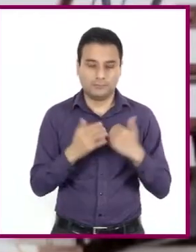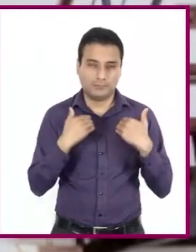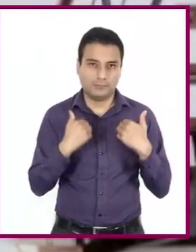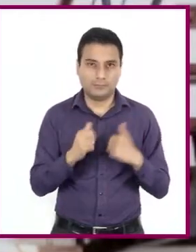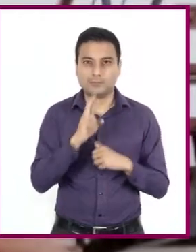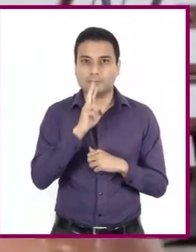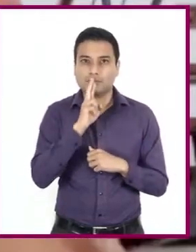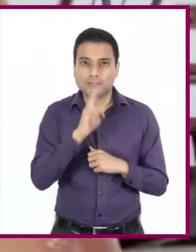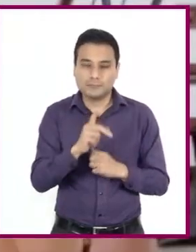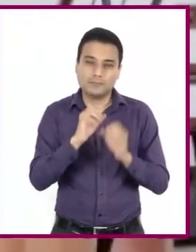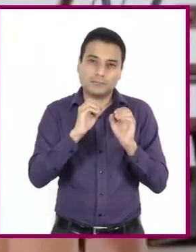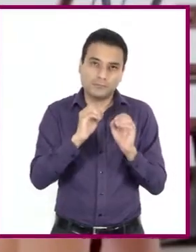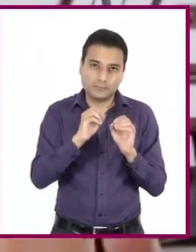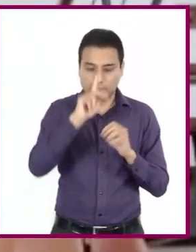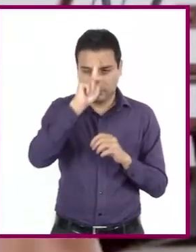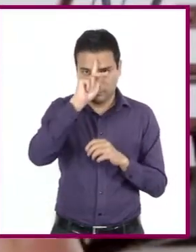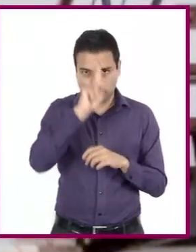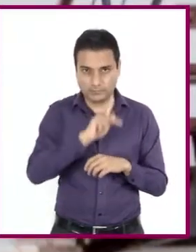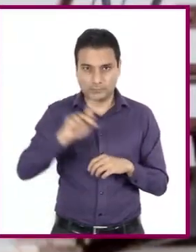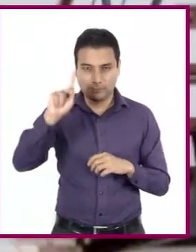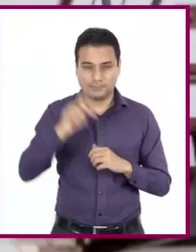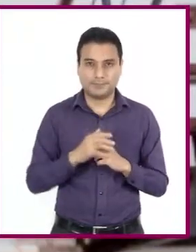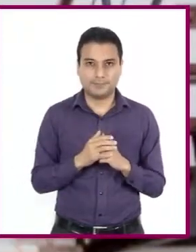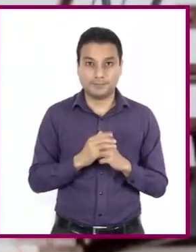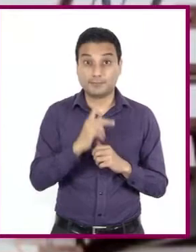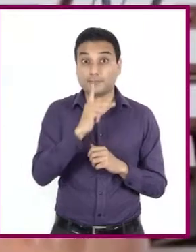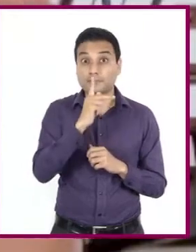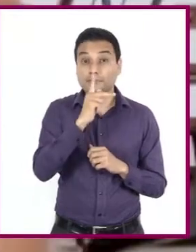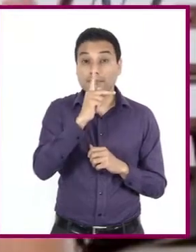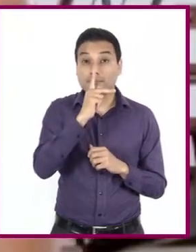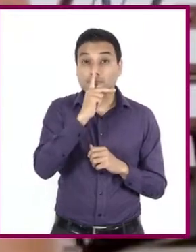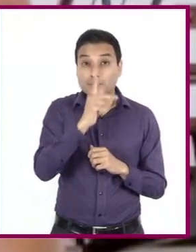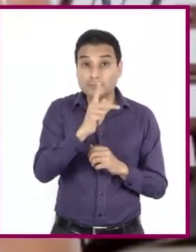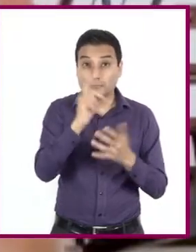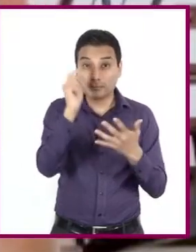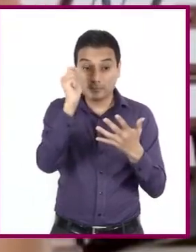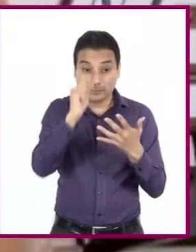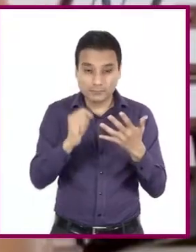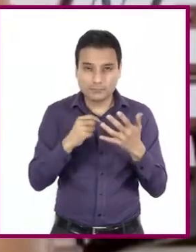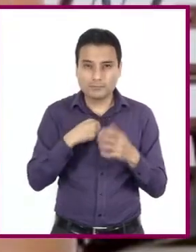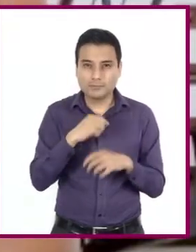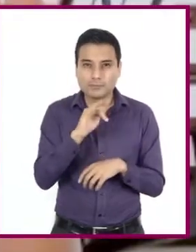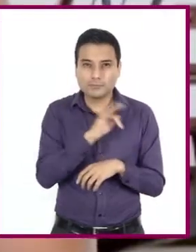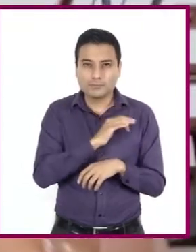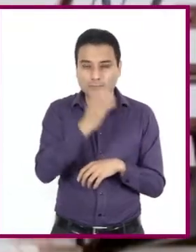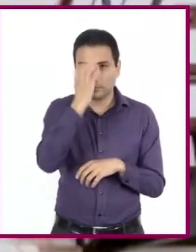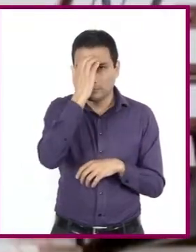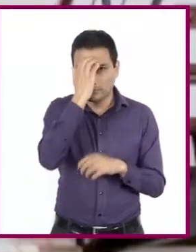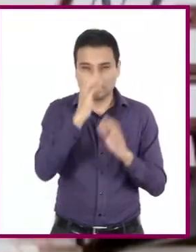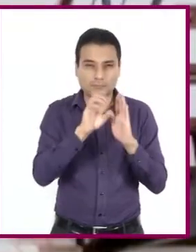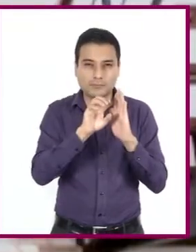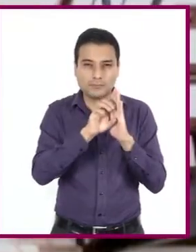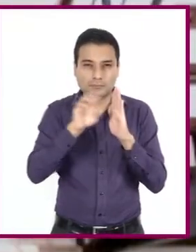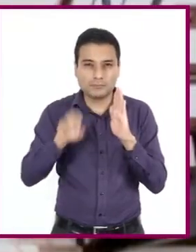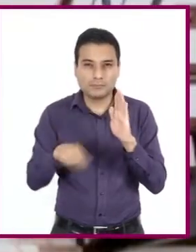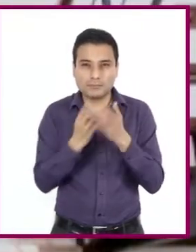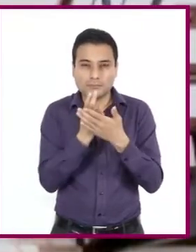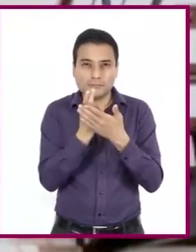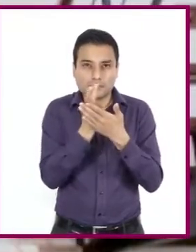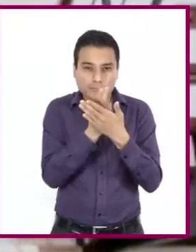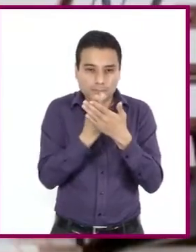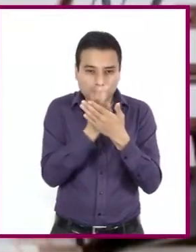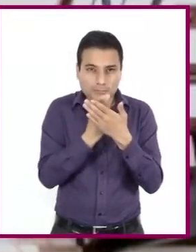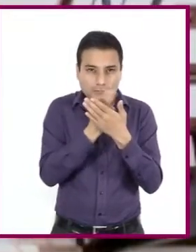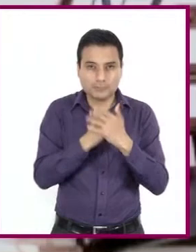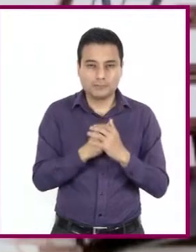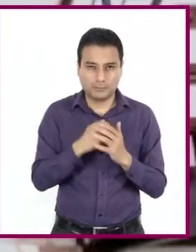peor, que percibamos esas palabras como formas nítidas, como un dibujo de palabra, más clara